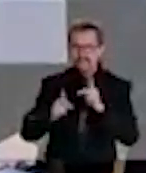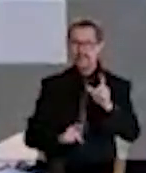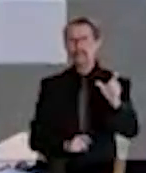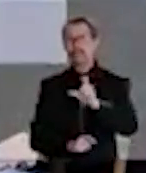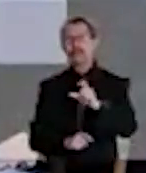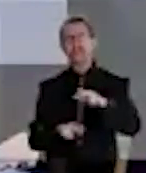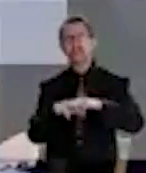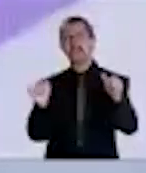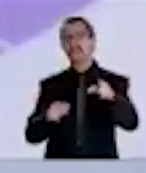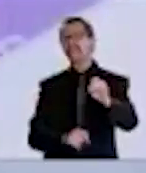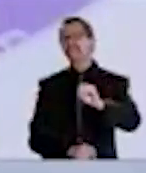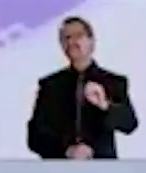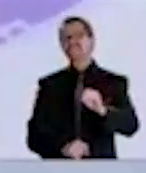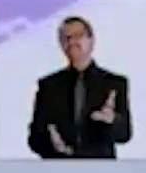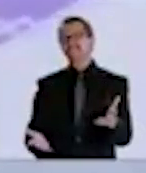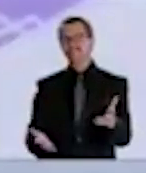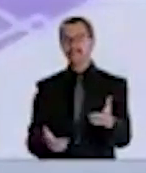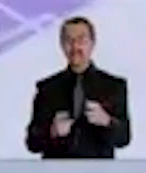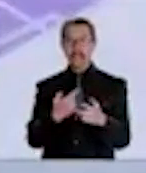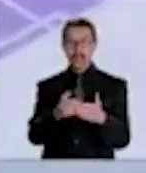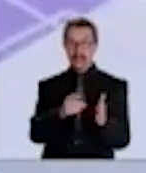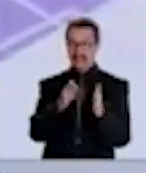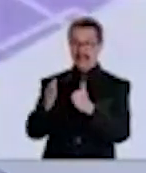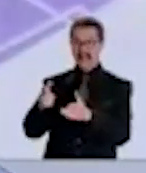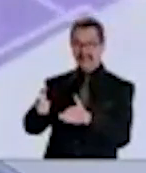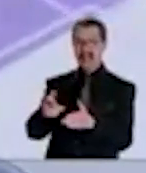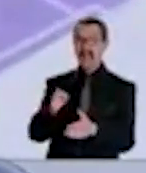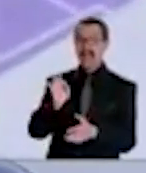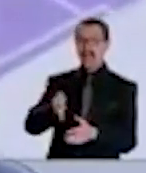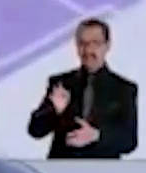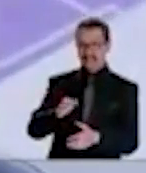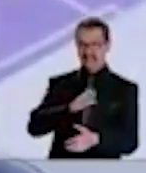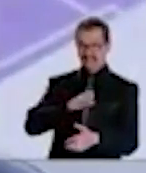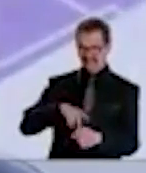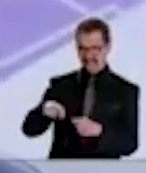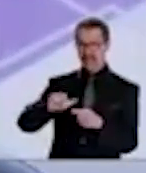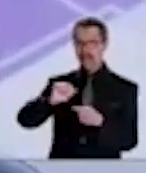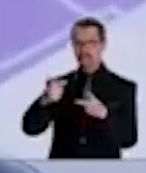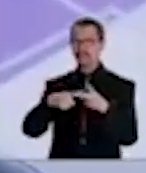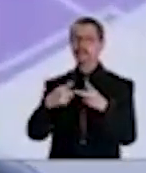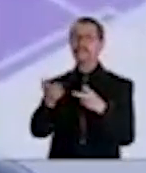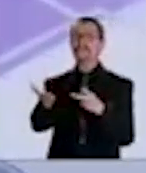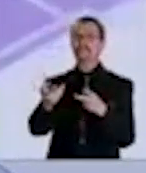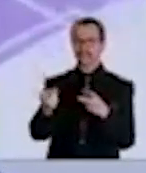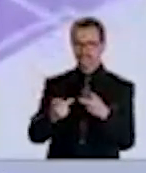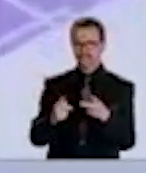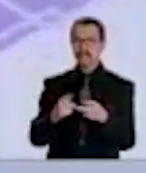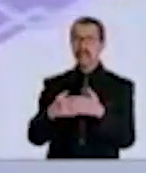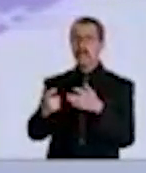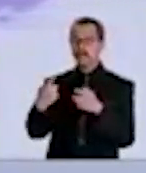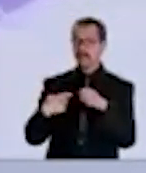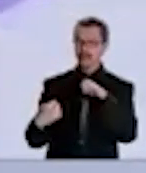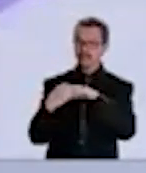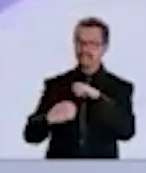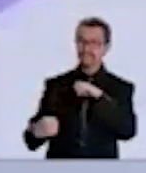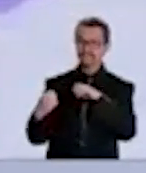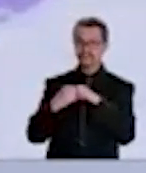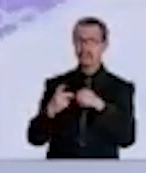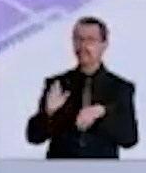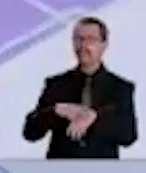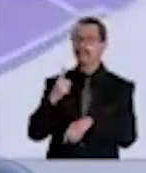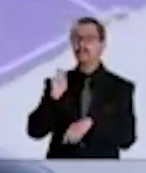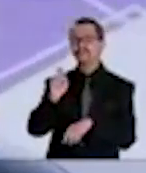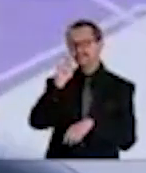hay una cosa que es peor que los engaños y es la hipocresía van dos veces se refieren a